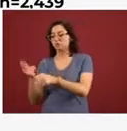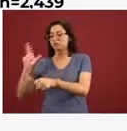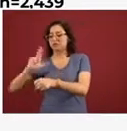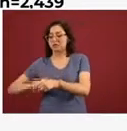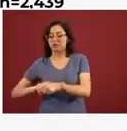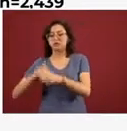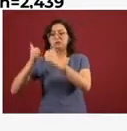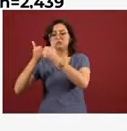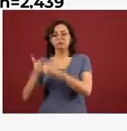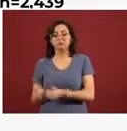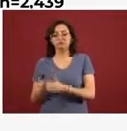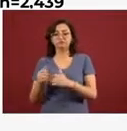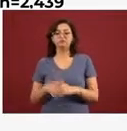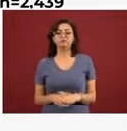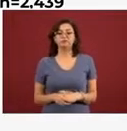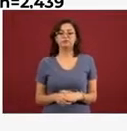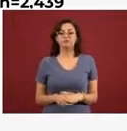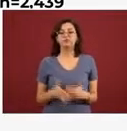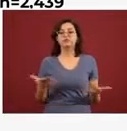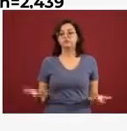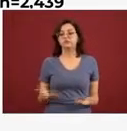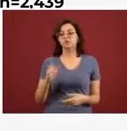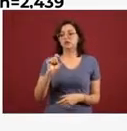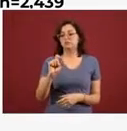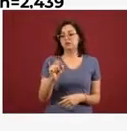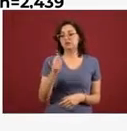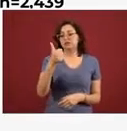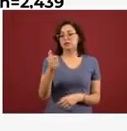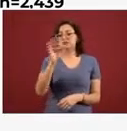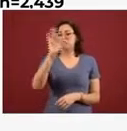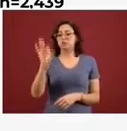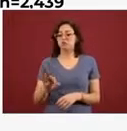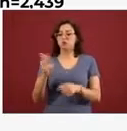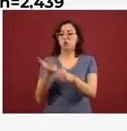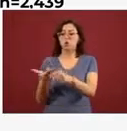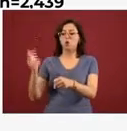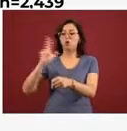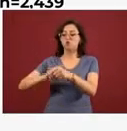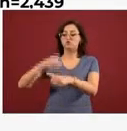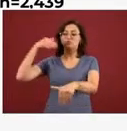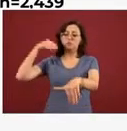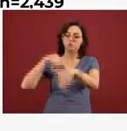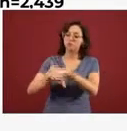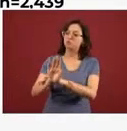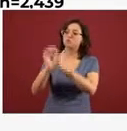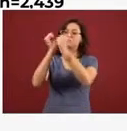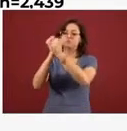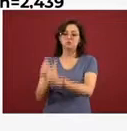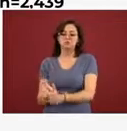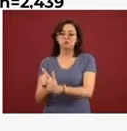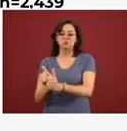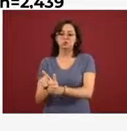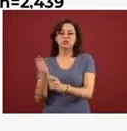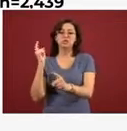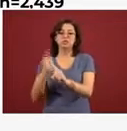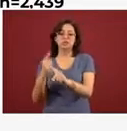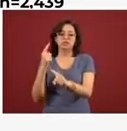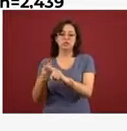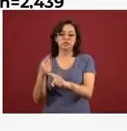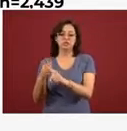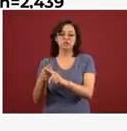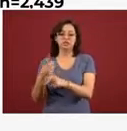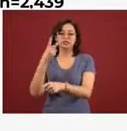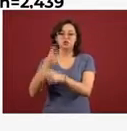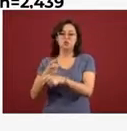los hospitalizados, que es un 26%, cuando vemos qué grupos de edad son los que han tenido que ingresar a este segundo nivel